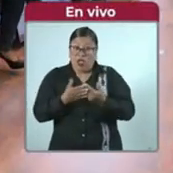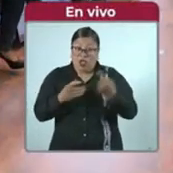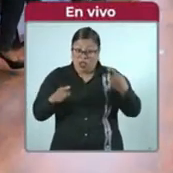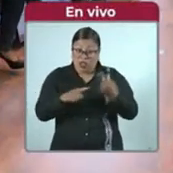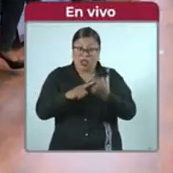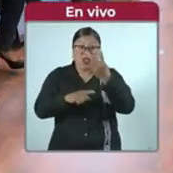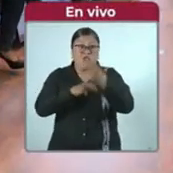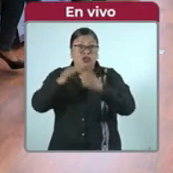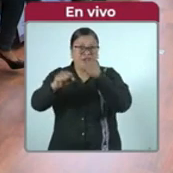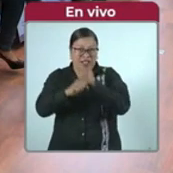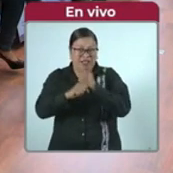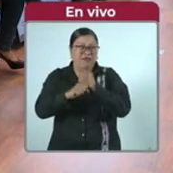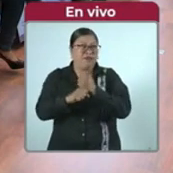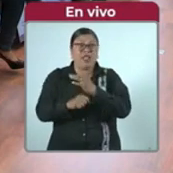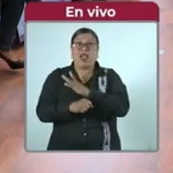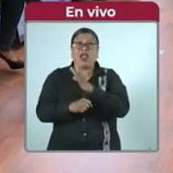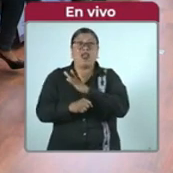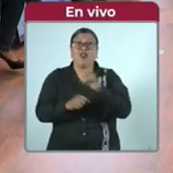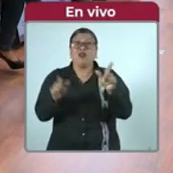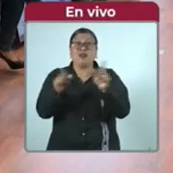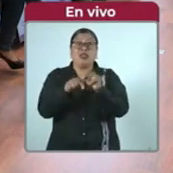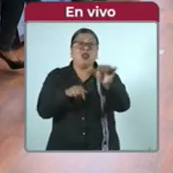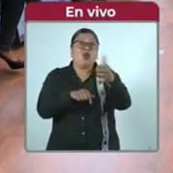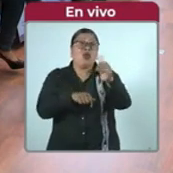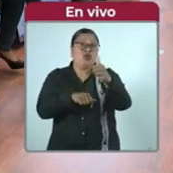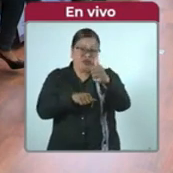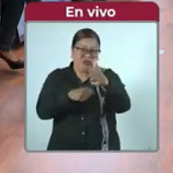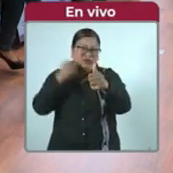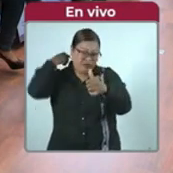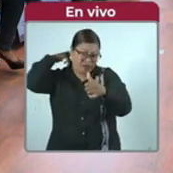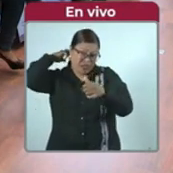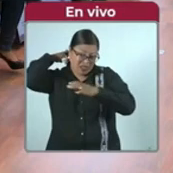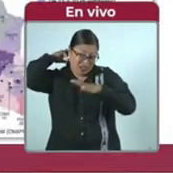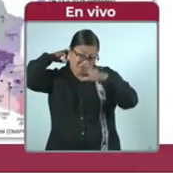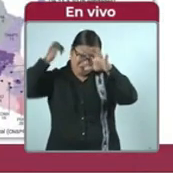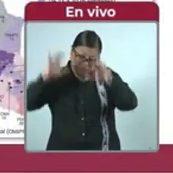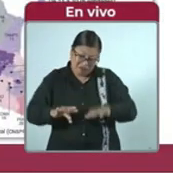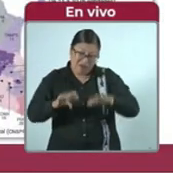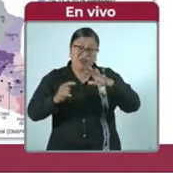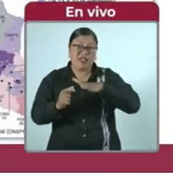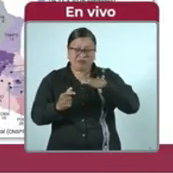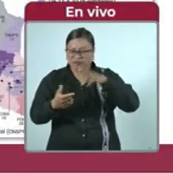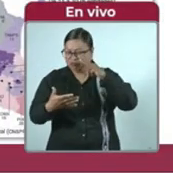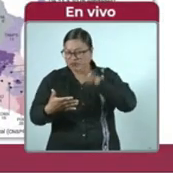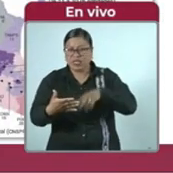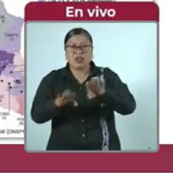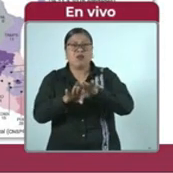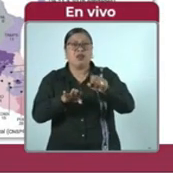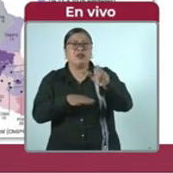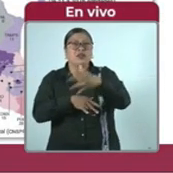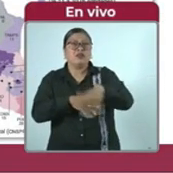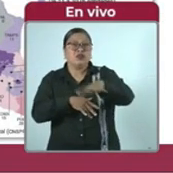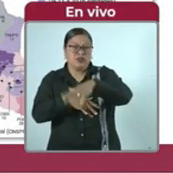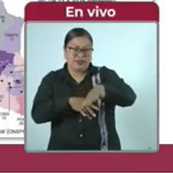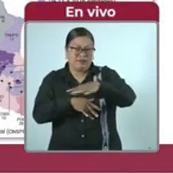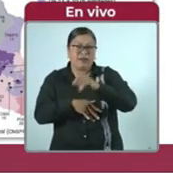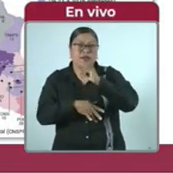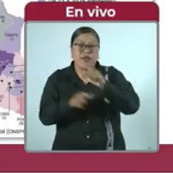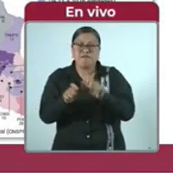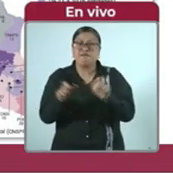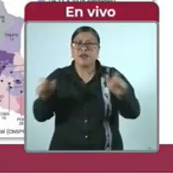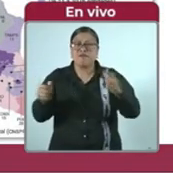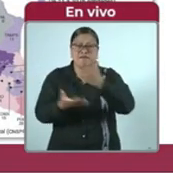2 años Prácticamente solo tenemos 11 casos eh documentados en el mecanismo de búsqueda se habló también de los